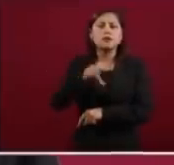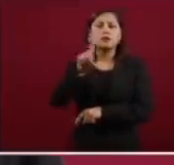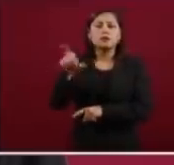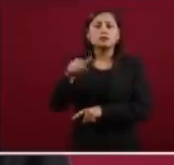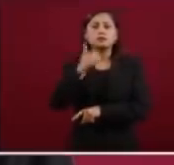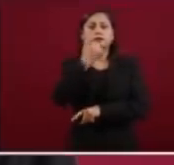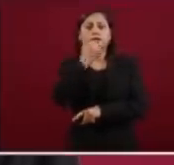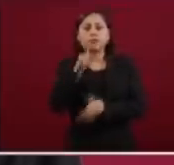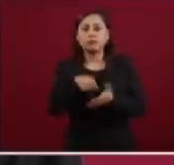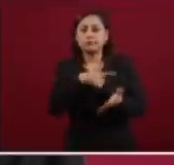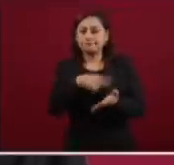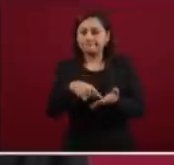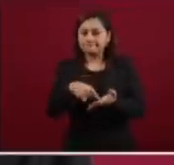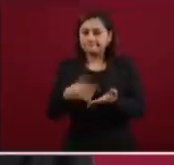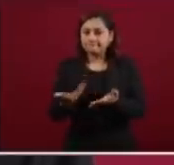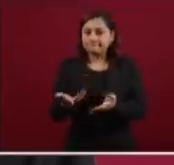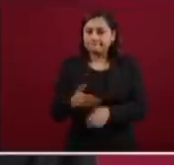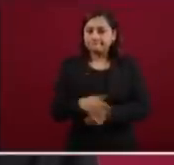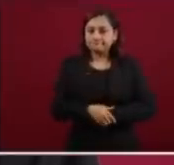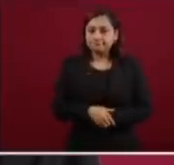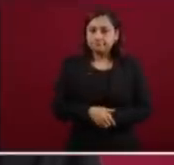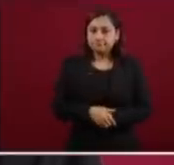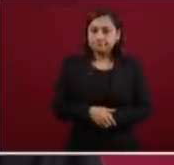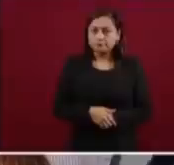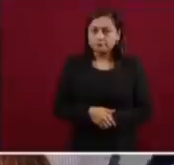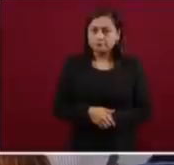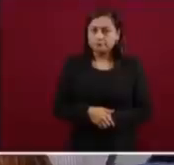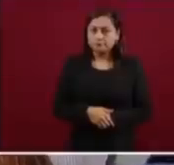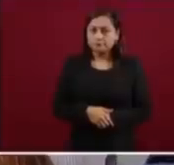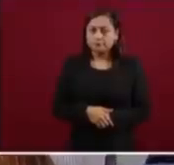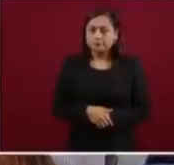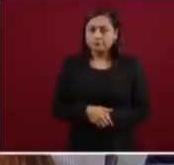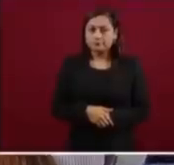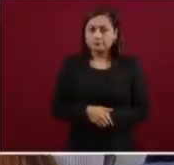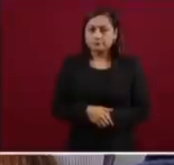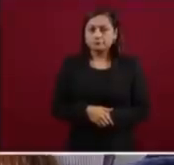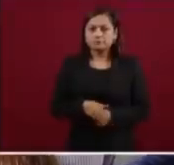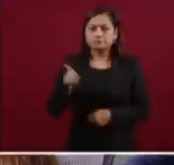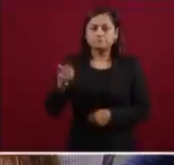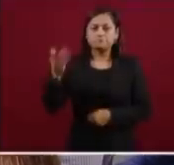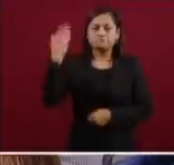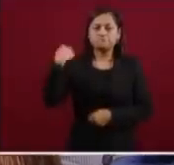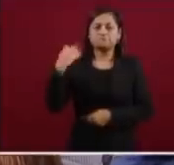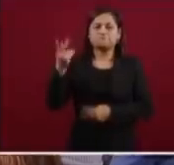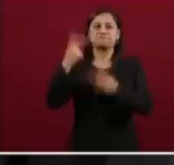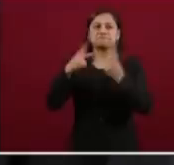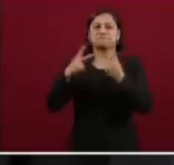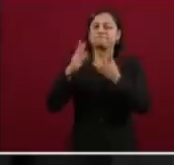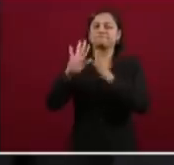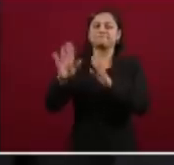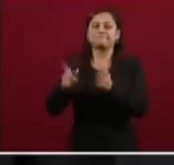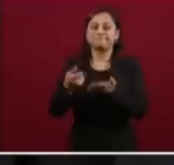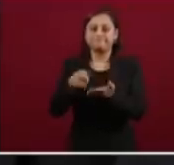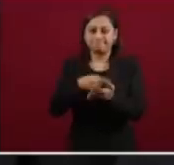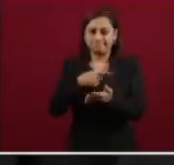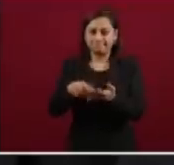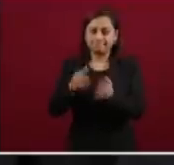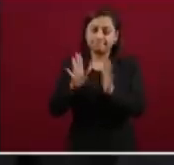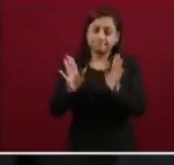este su viaje a méjico también lo había hecho